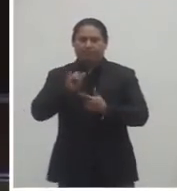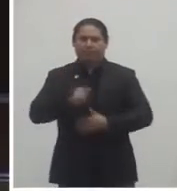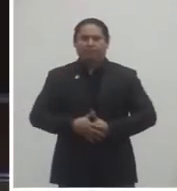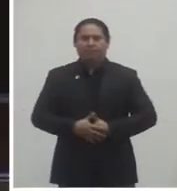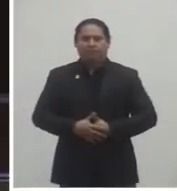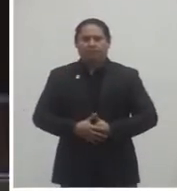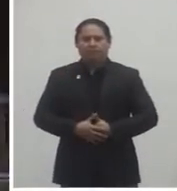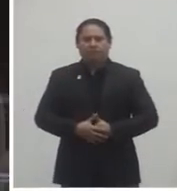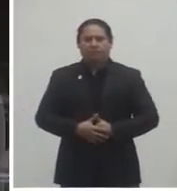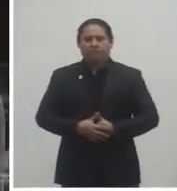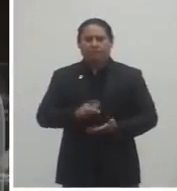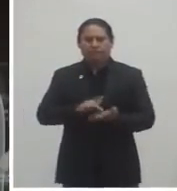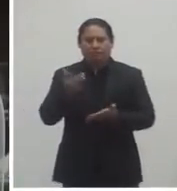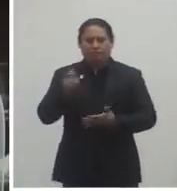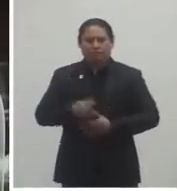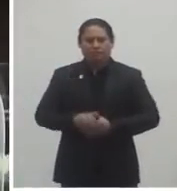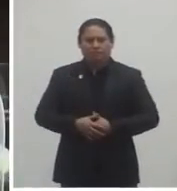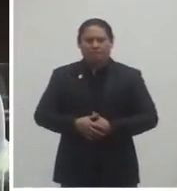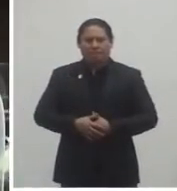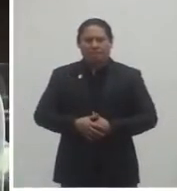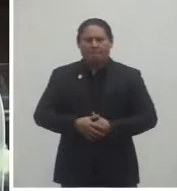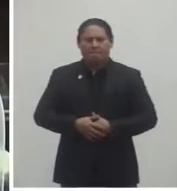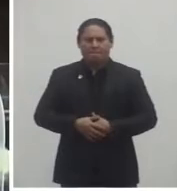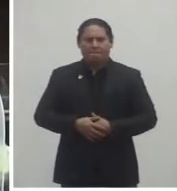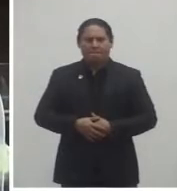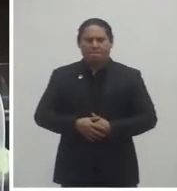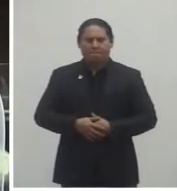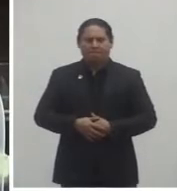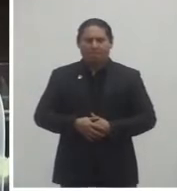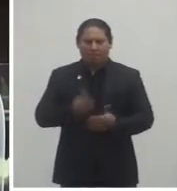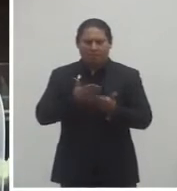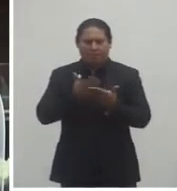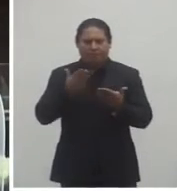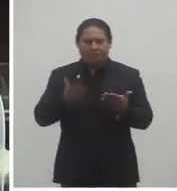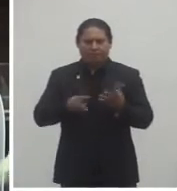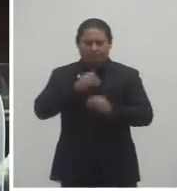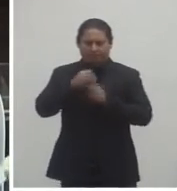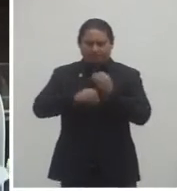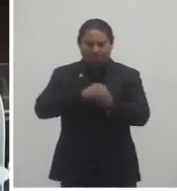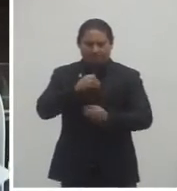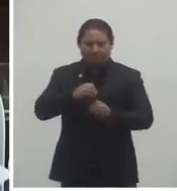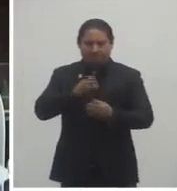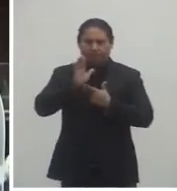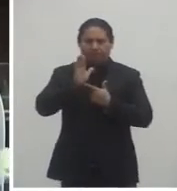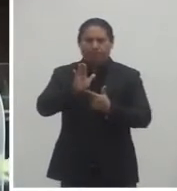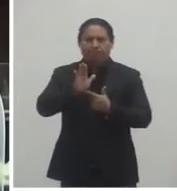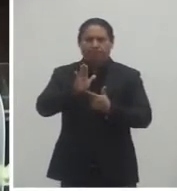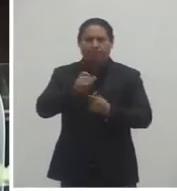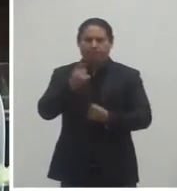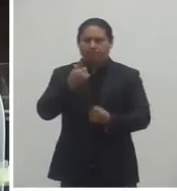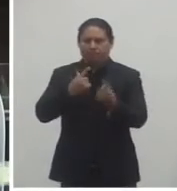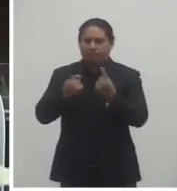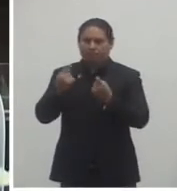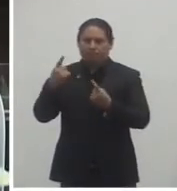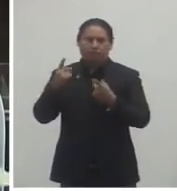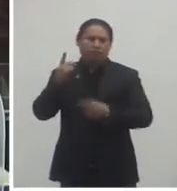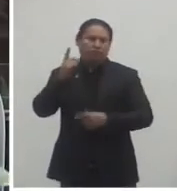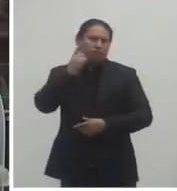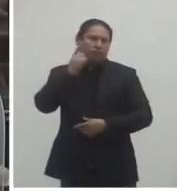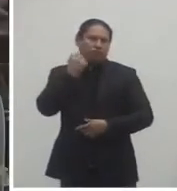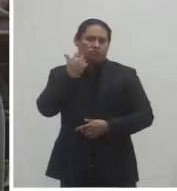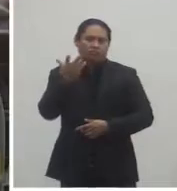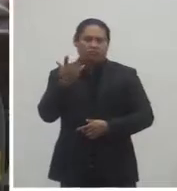presidenta. Gracias. Honorable asamblea, someteremos a discusión la propuesta. Si alguna o alguno